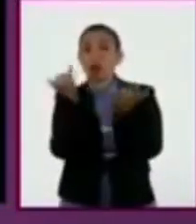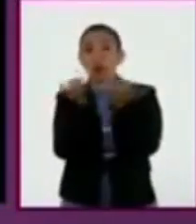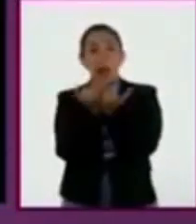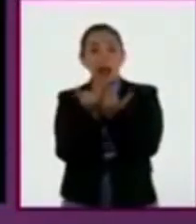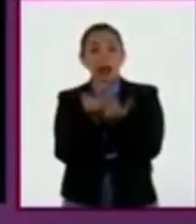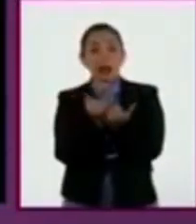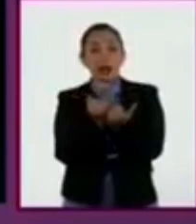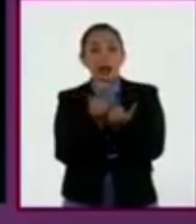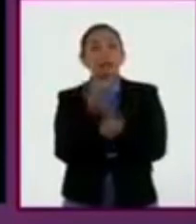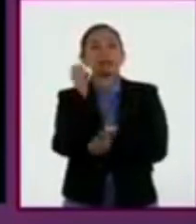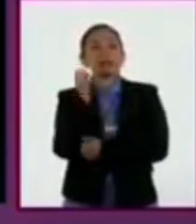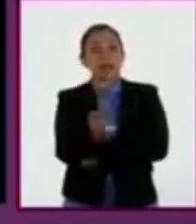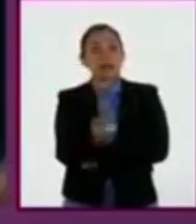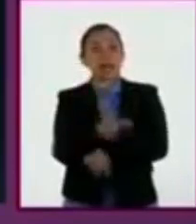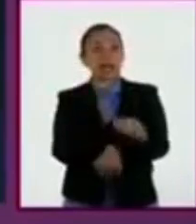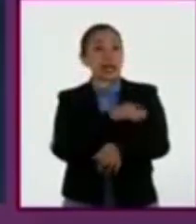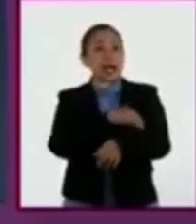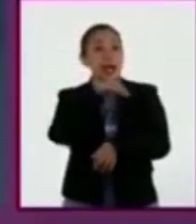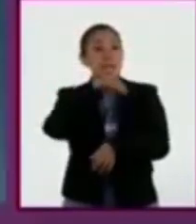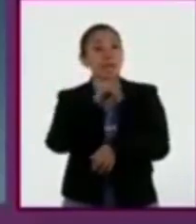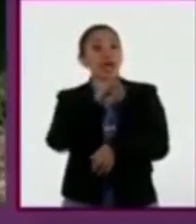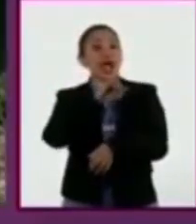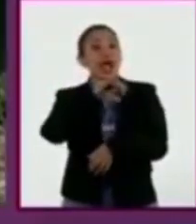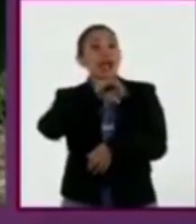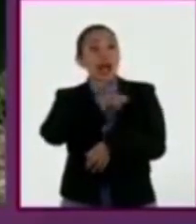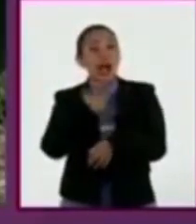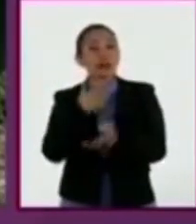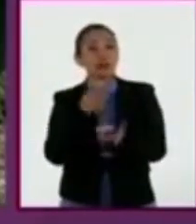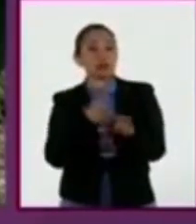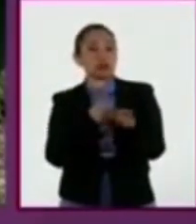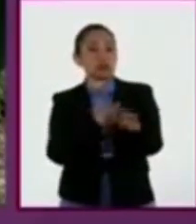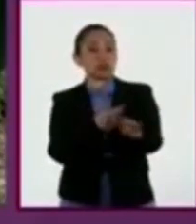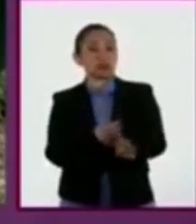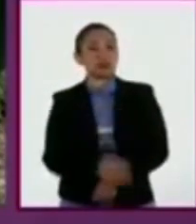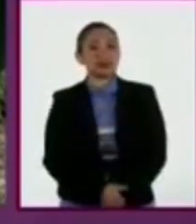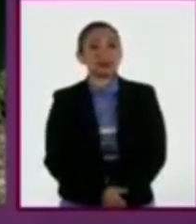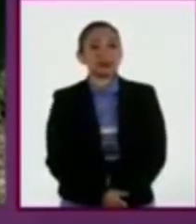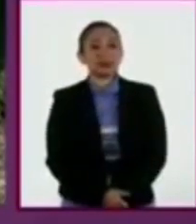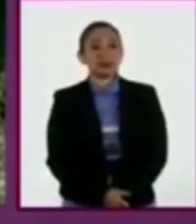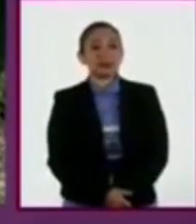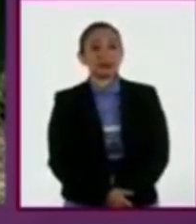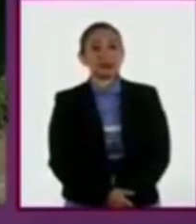resultado, es decir, la energía mecánica se conserva.